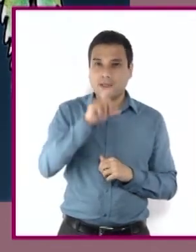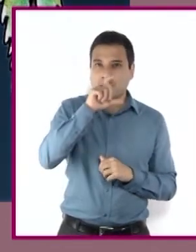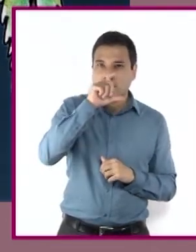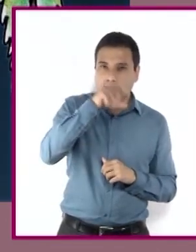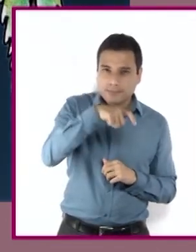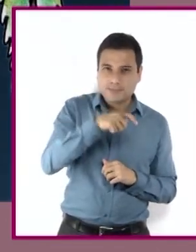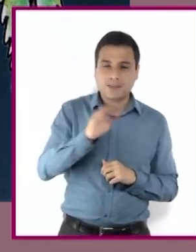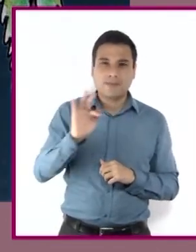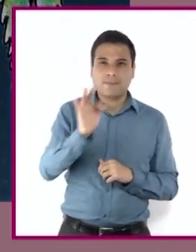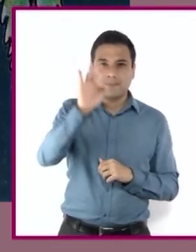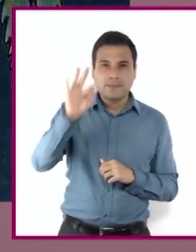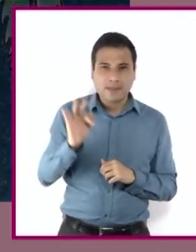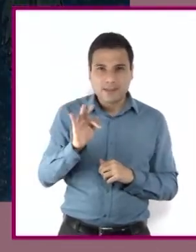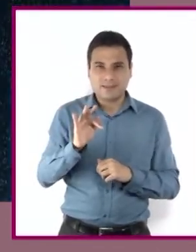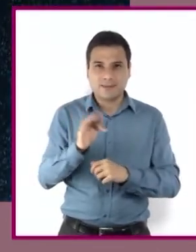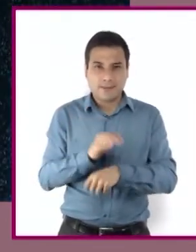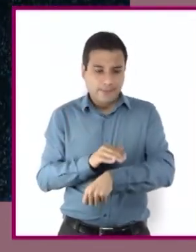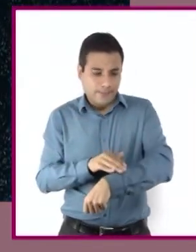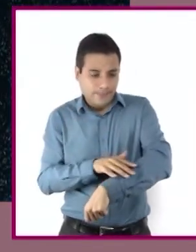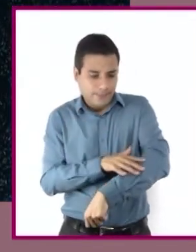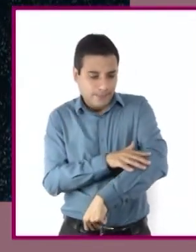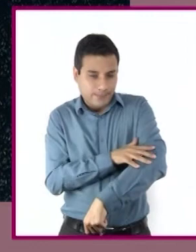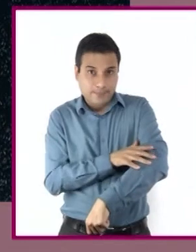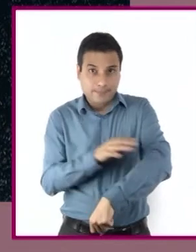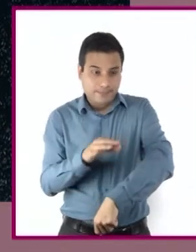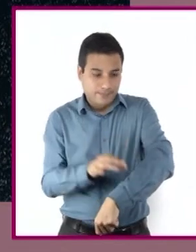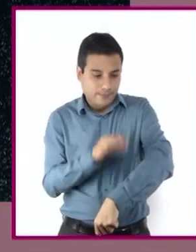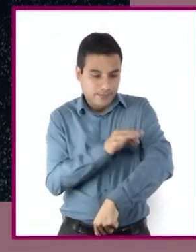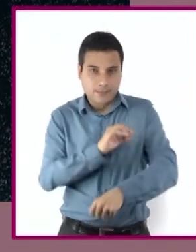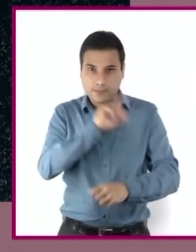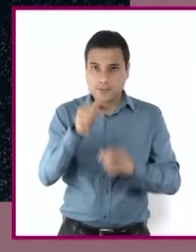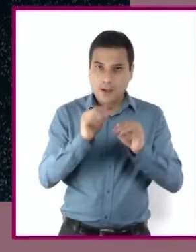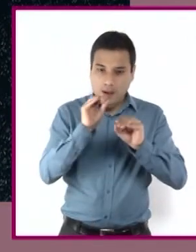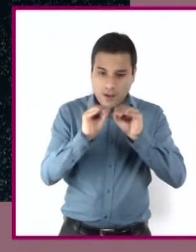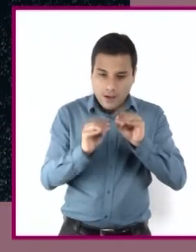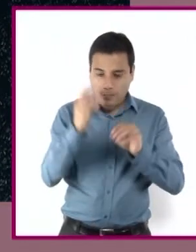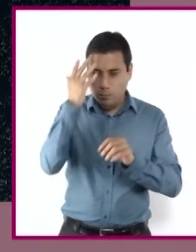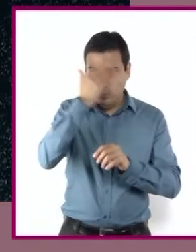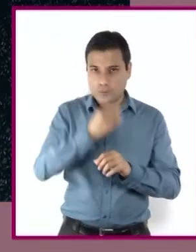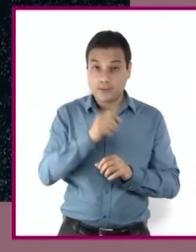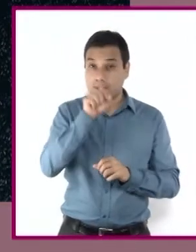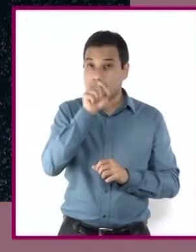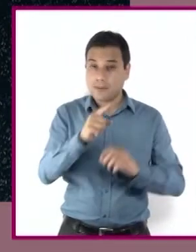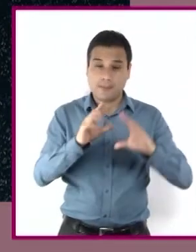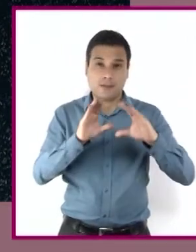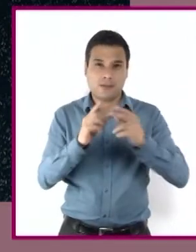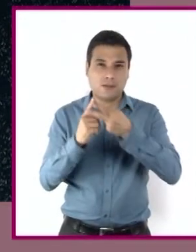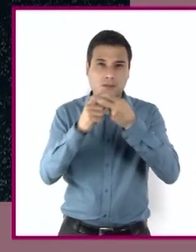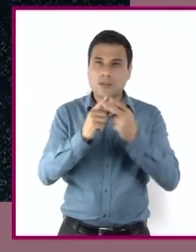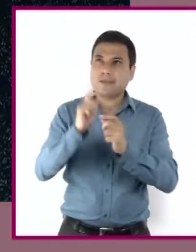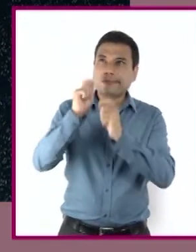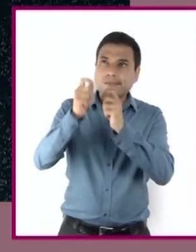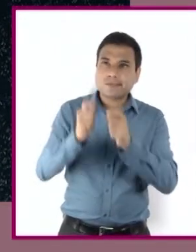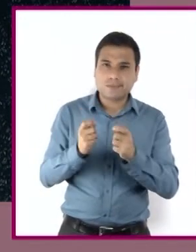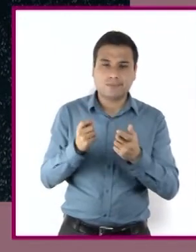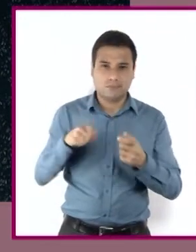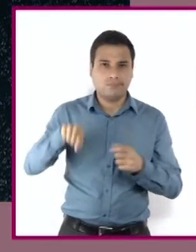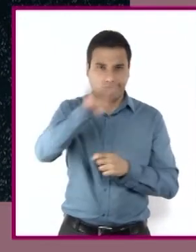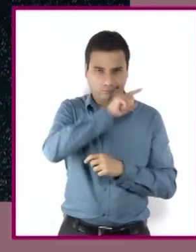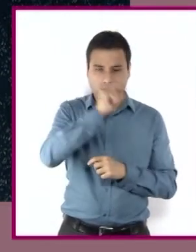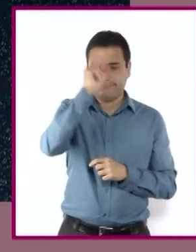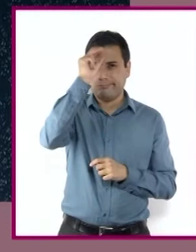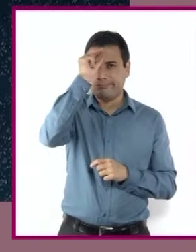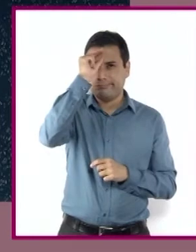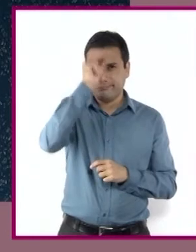otras aves de brillantes colores. Le enseñó al hombre la astronomía, dándole la sabiduría para estudiar